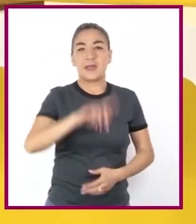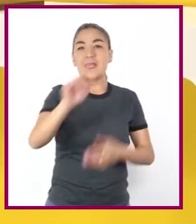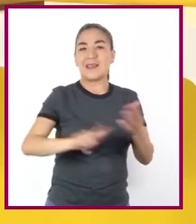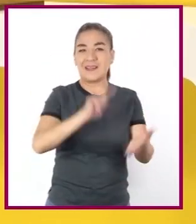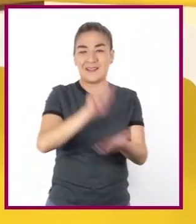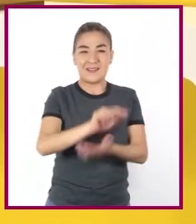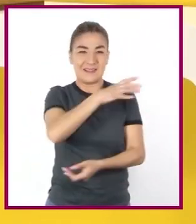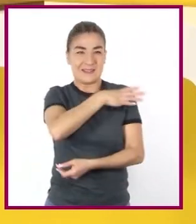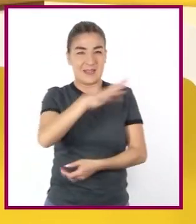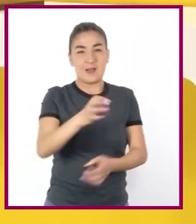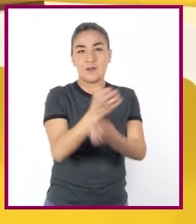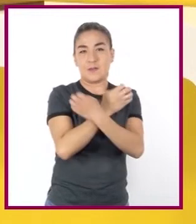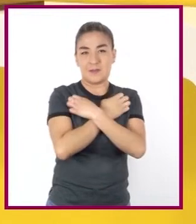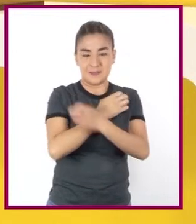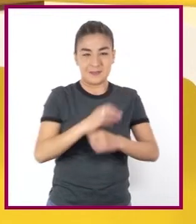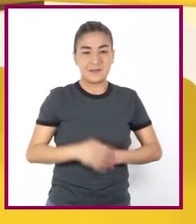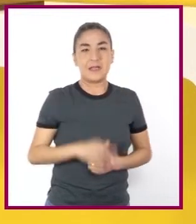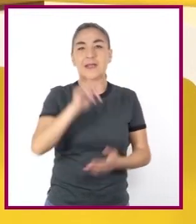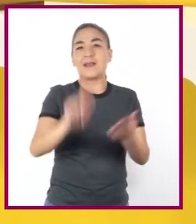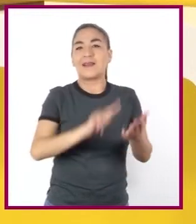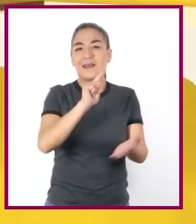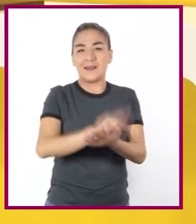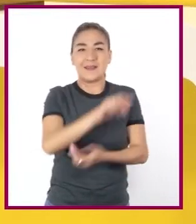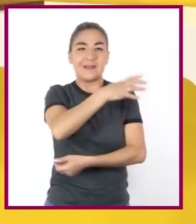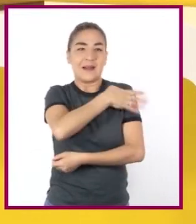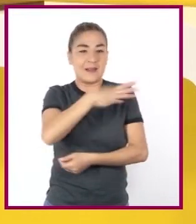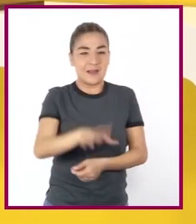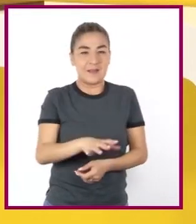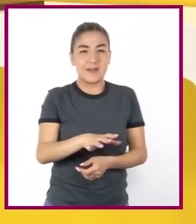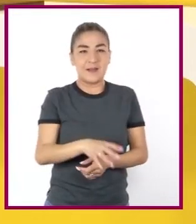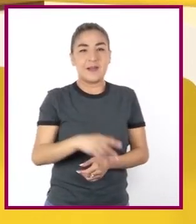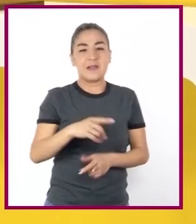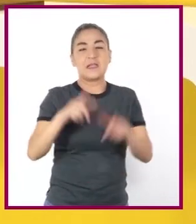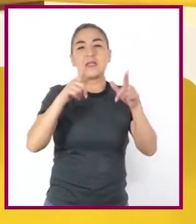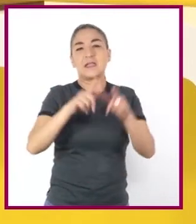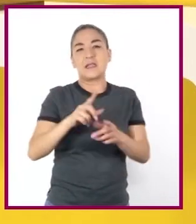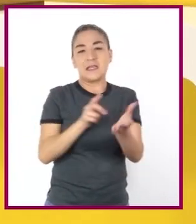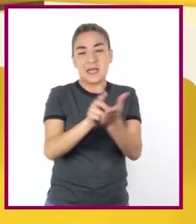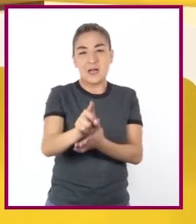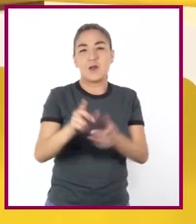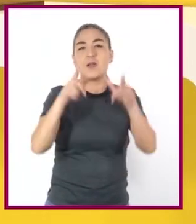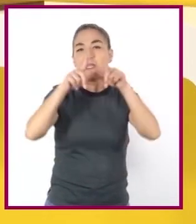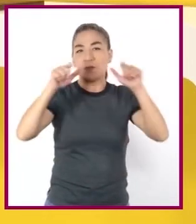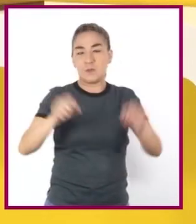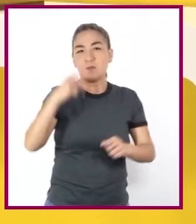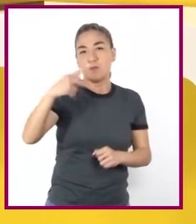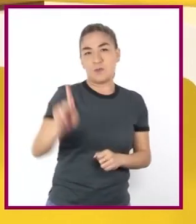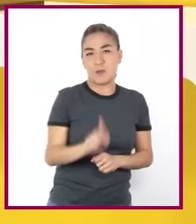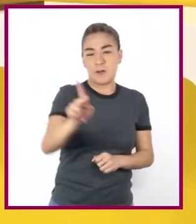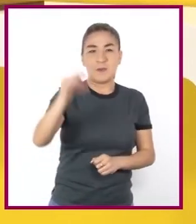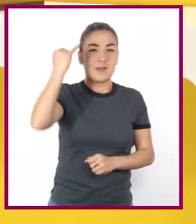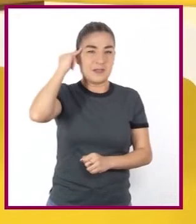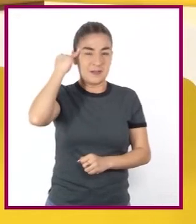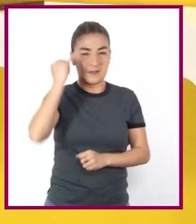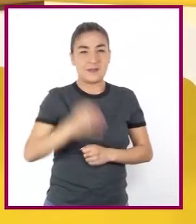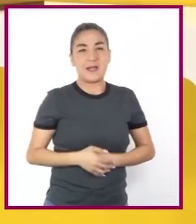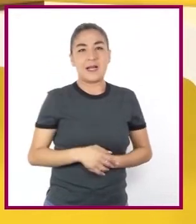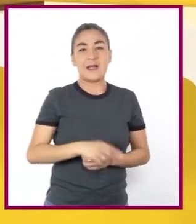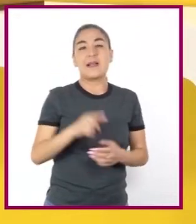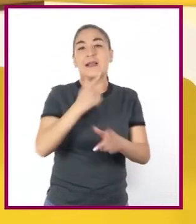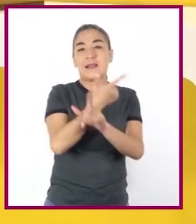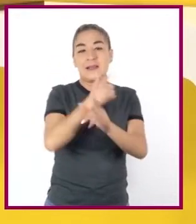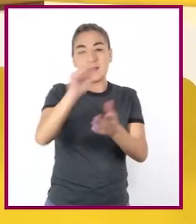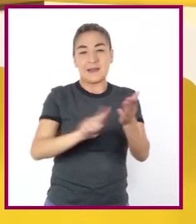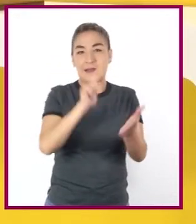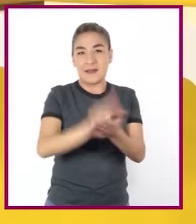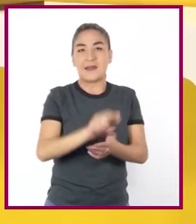General de Educación, Ley General de Derechos Lingüísticos de los Pueblos Indígenas, Ley General de los